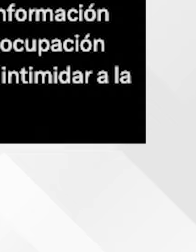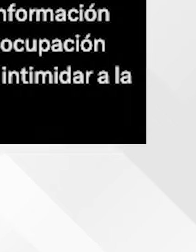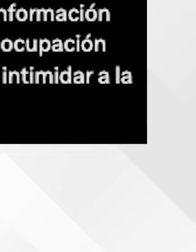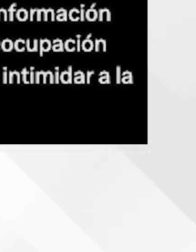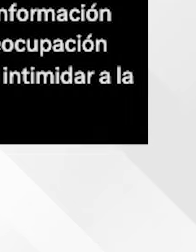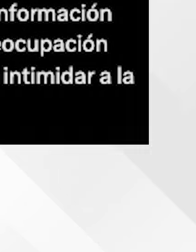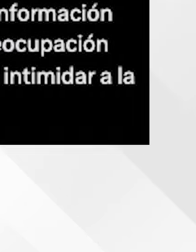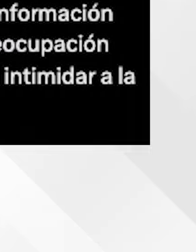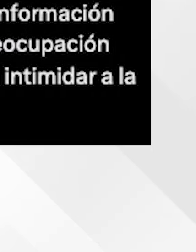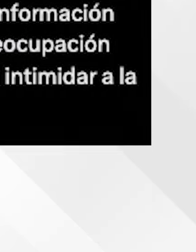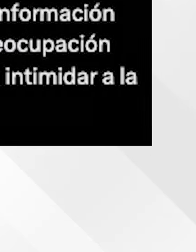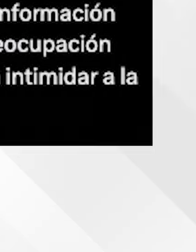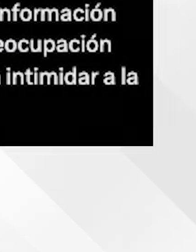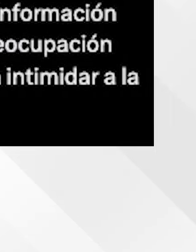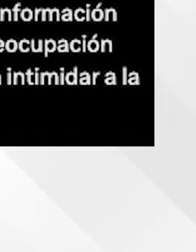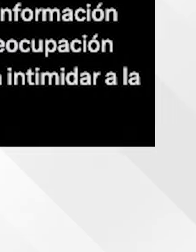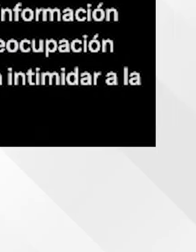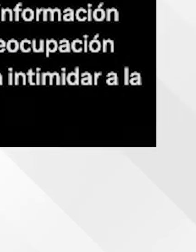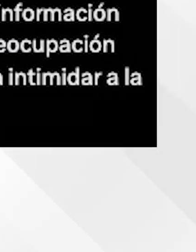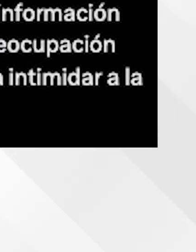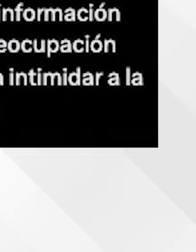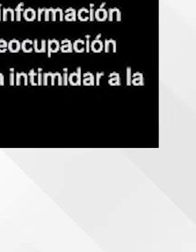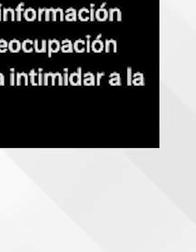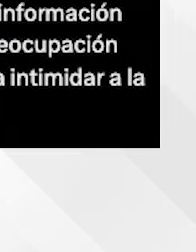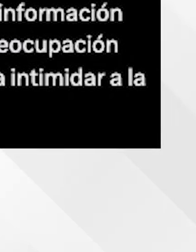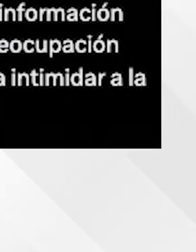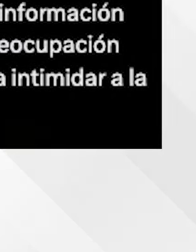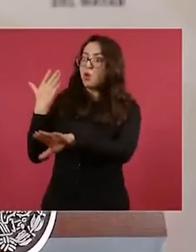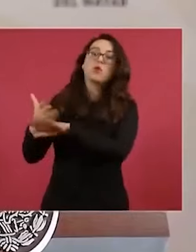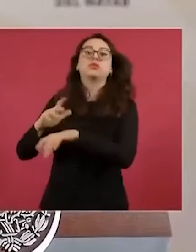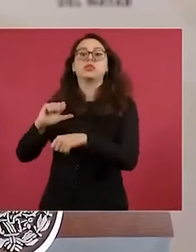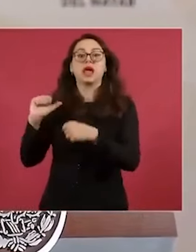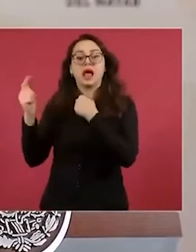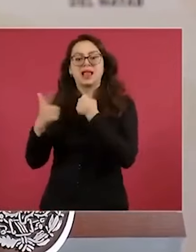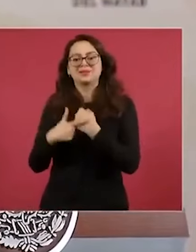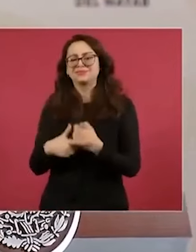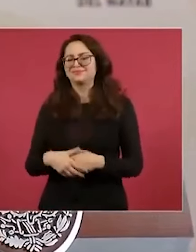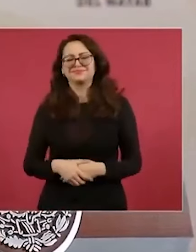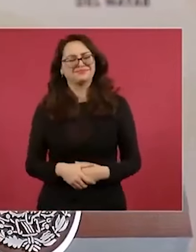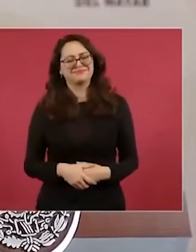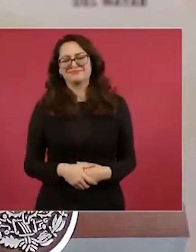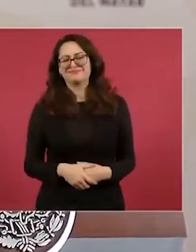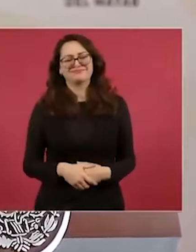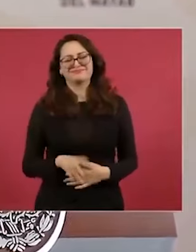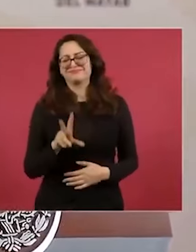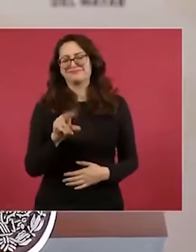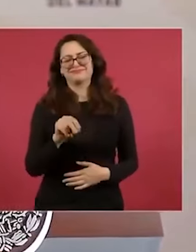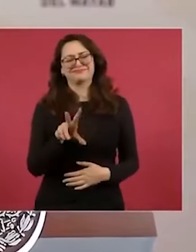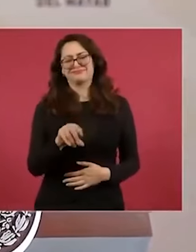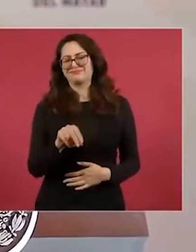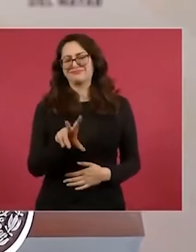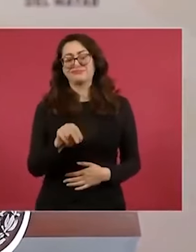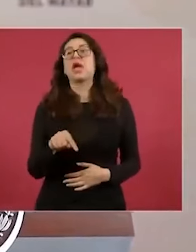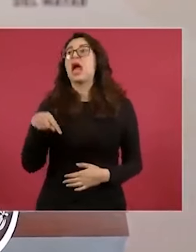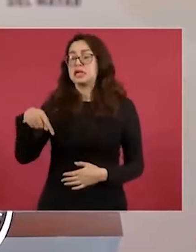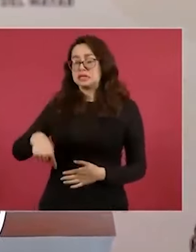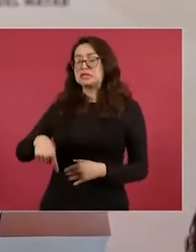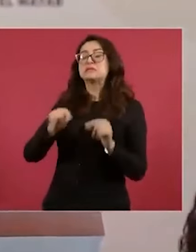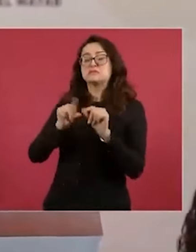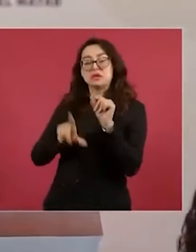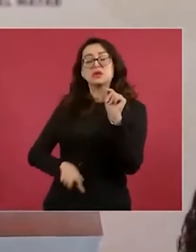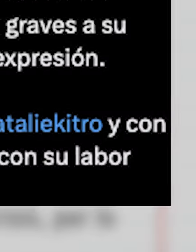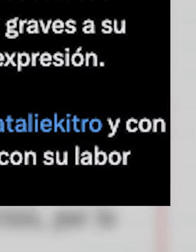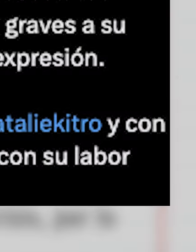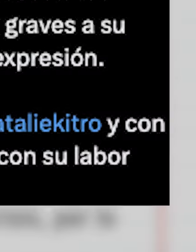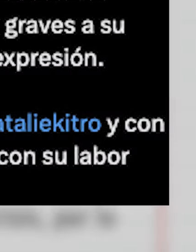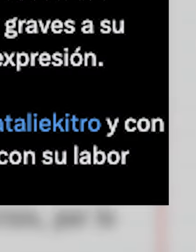desde la tribuna pública a la prensa constituyen un abuso del poder público y generan un efecto cascada que se está repitiendo por autoridades municipales